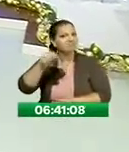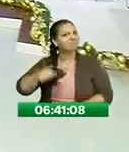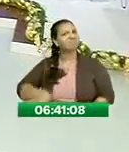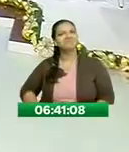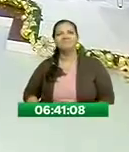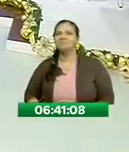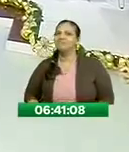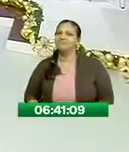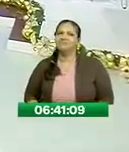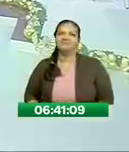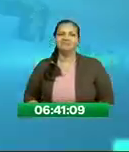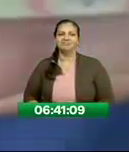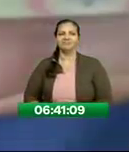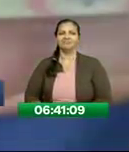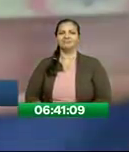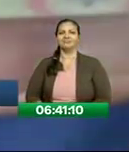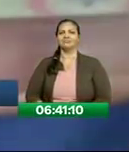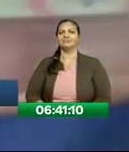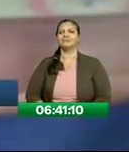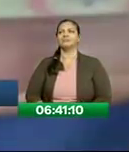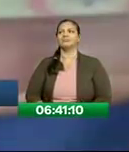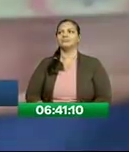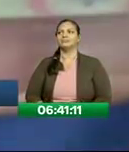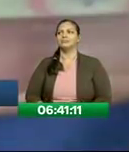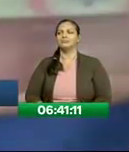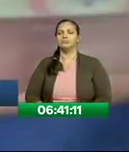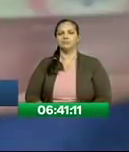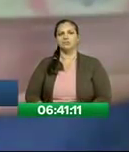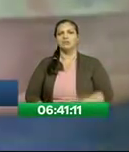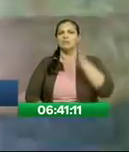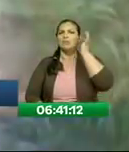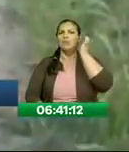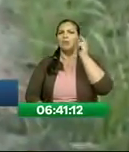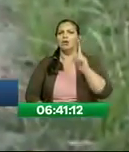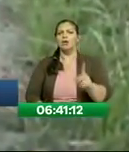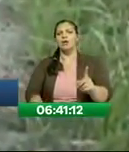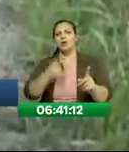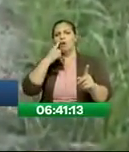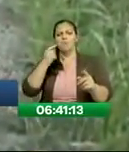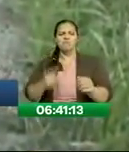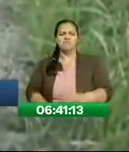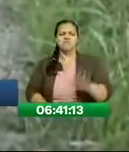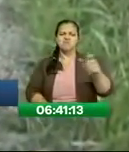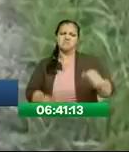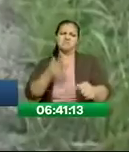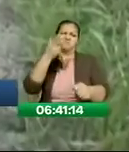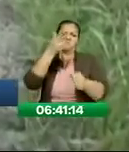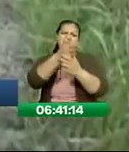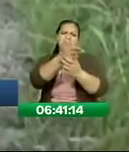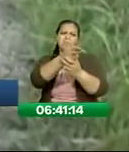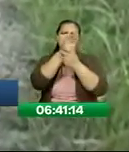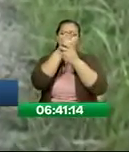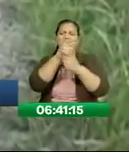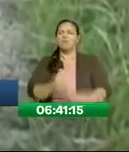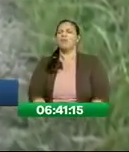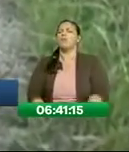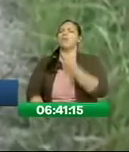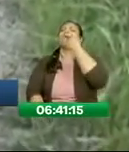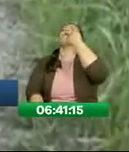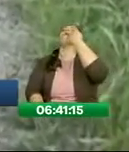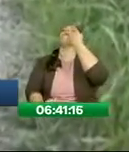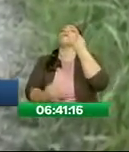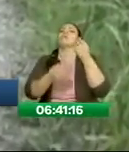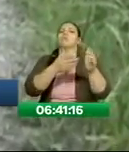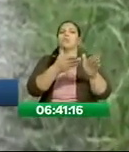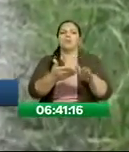dice la canción, cara, se ve la cara, vaya, pero nunca el corazón. Nuevo caso de femicidio, hombre asesinó con un disparo en el rostro a su ex conviviente y